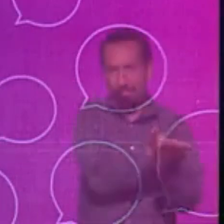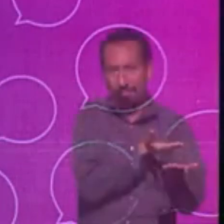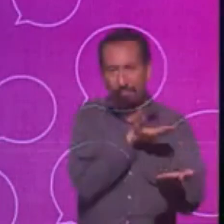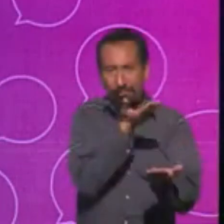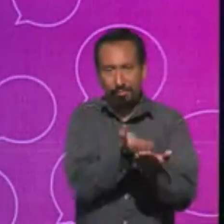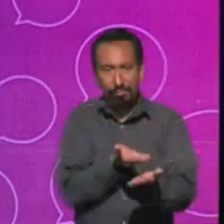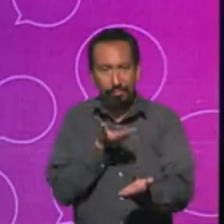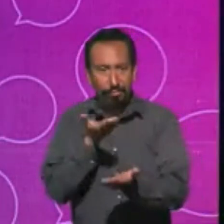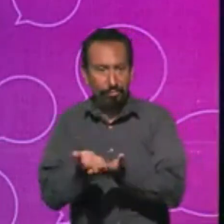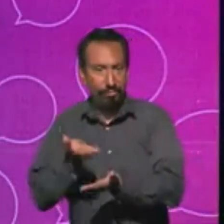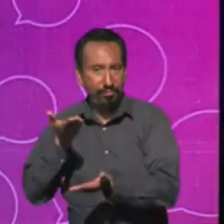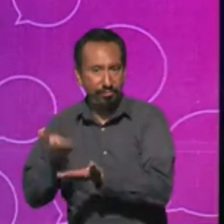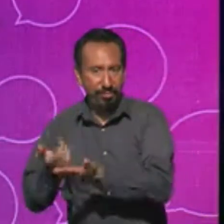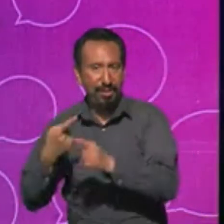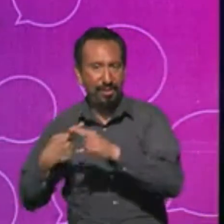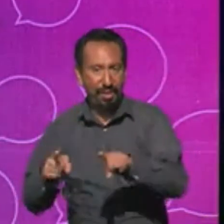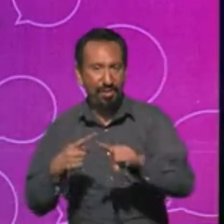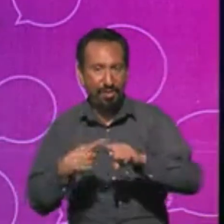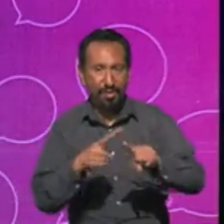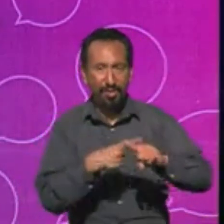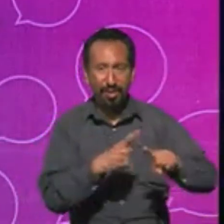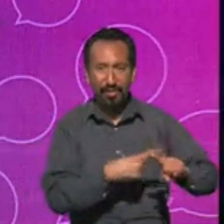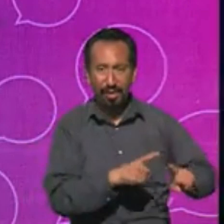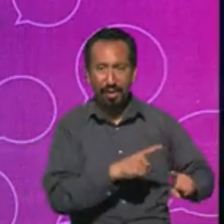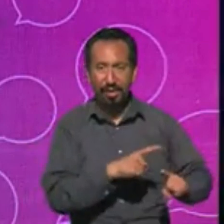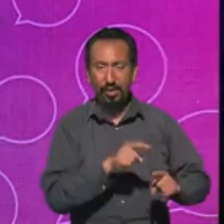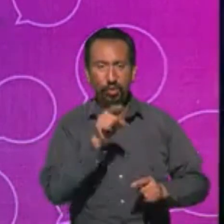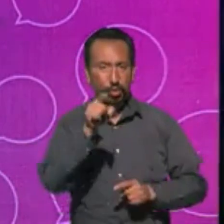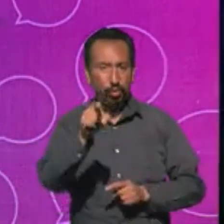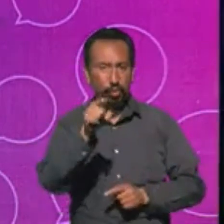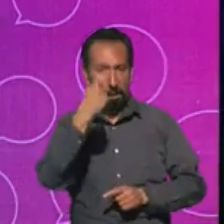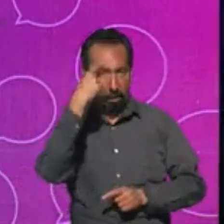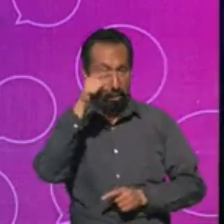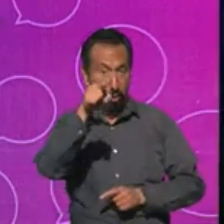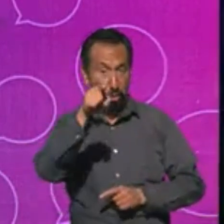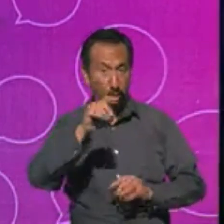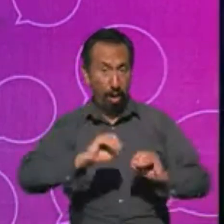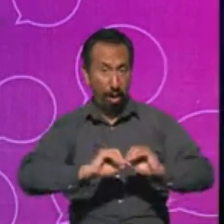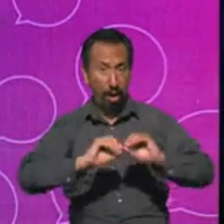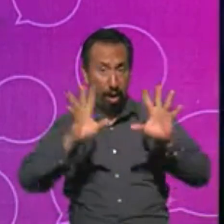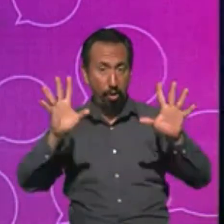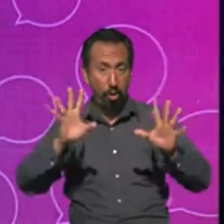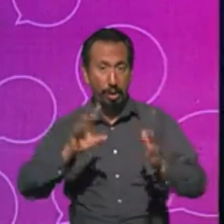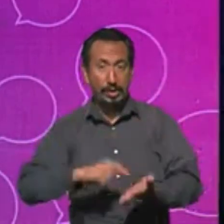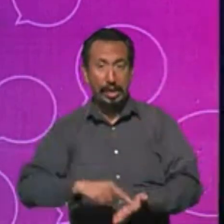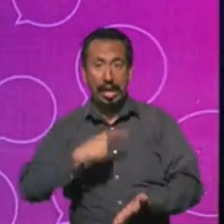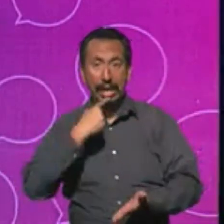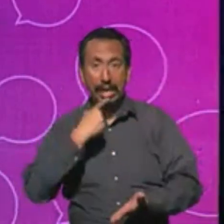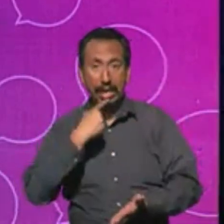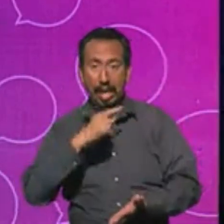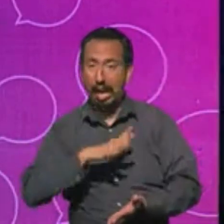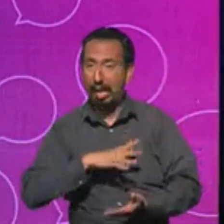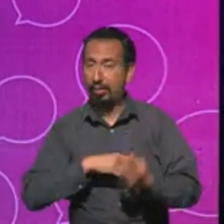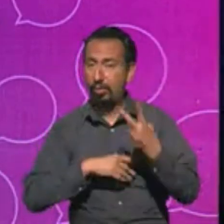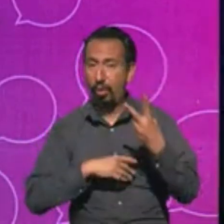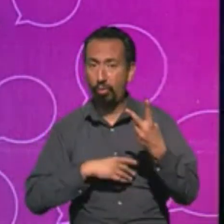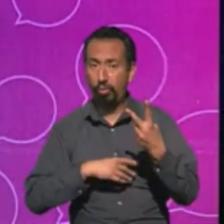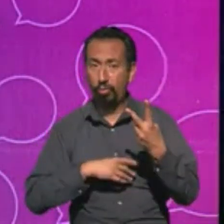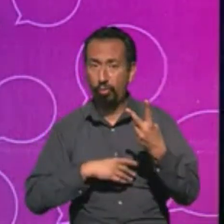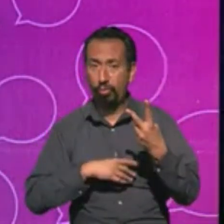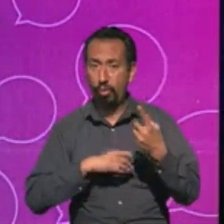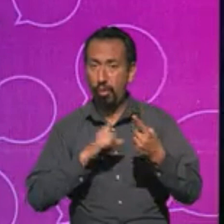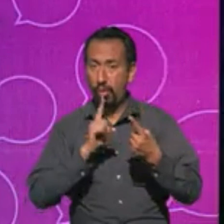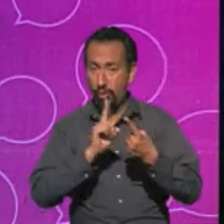contrastar las diferentes personalidades creo que ha quedado muy claro que Celaya únicamente tiene dos opciones o